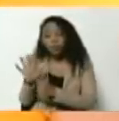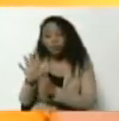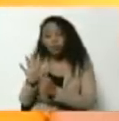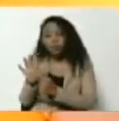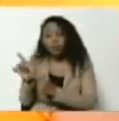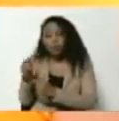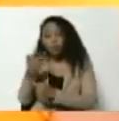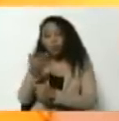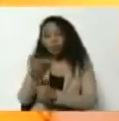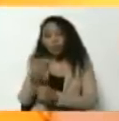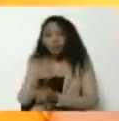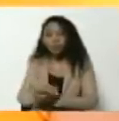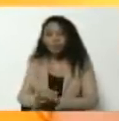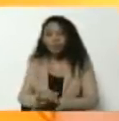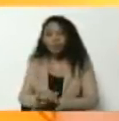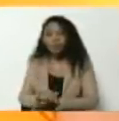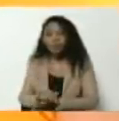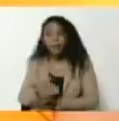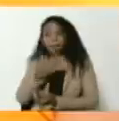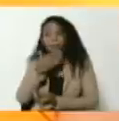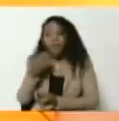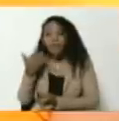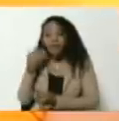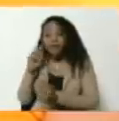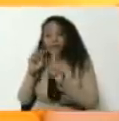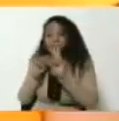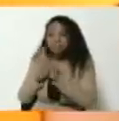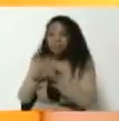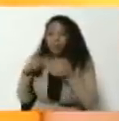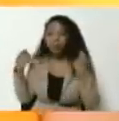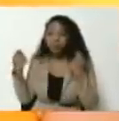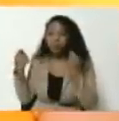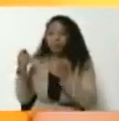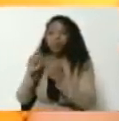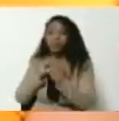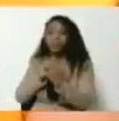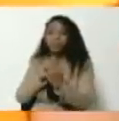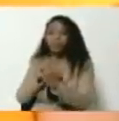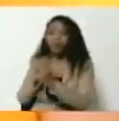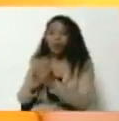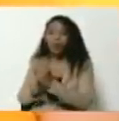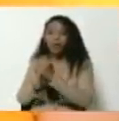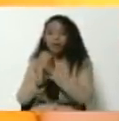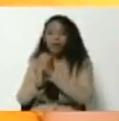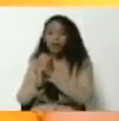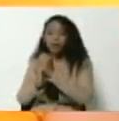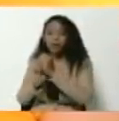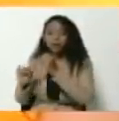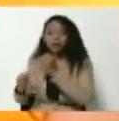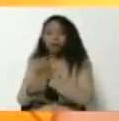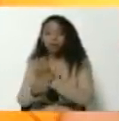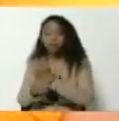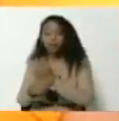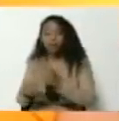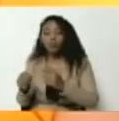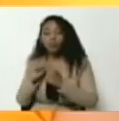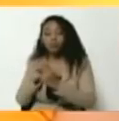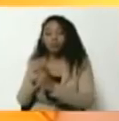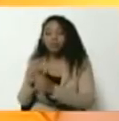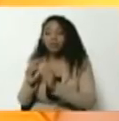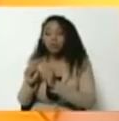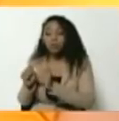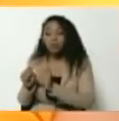que usted prefería ver si podía promover un diálogo con el líder opositor Juan Guaidó, si esto sigue en pie,